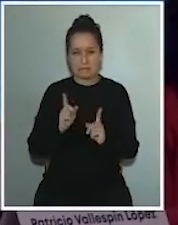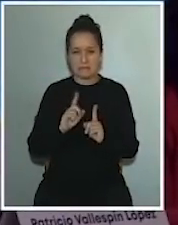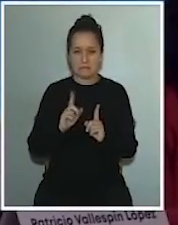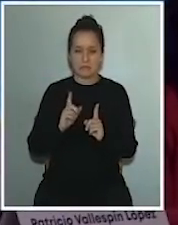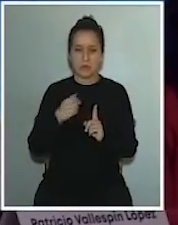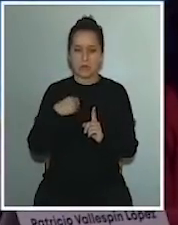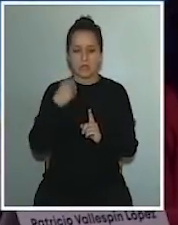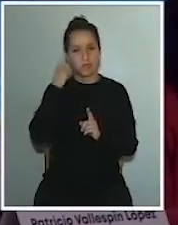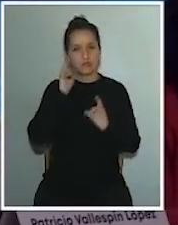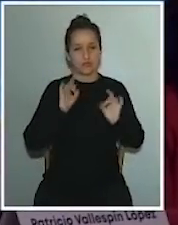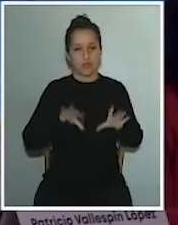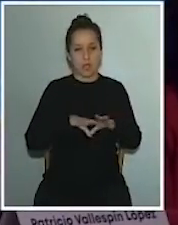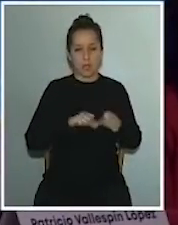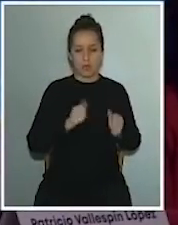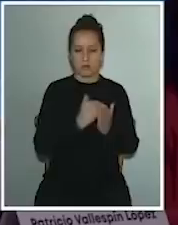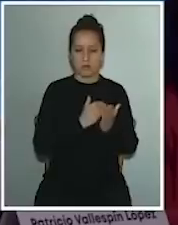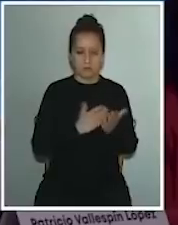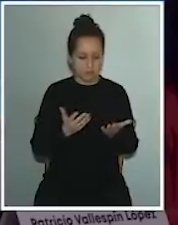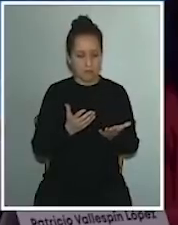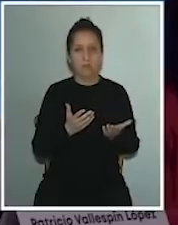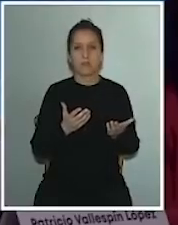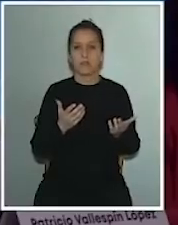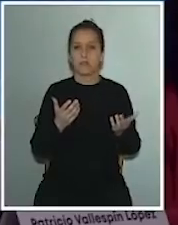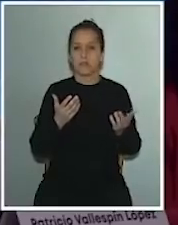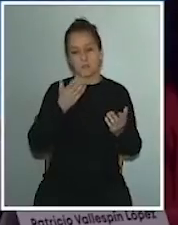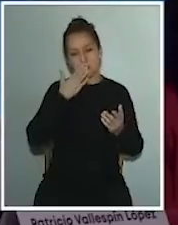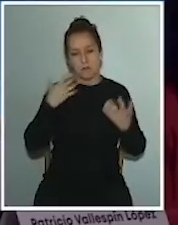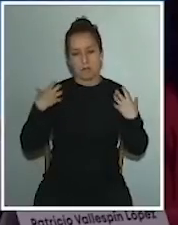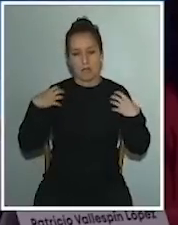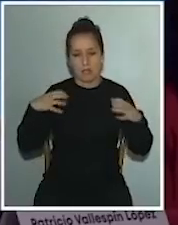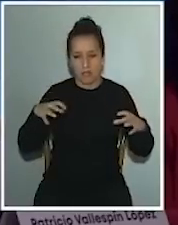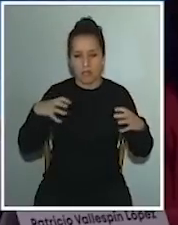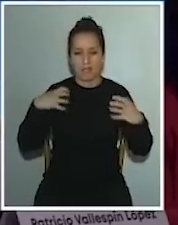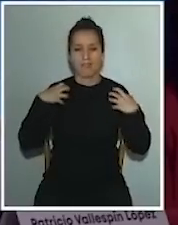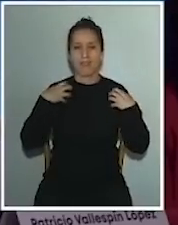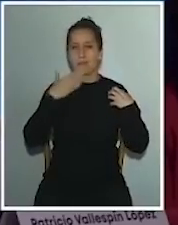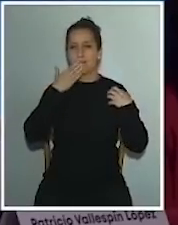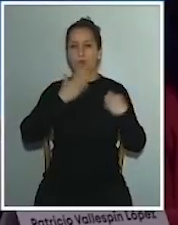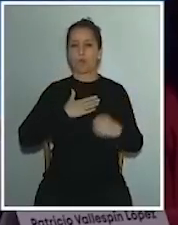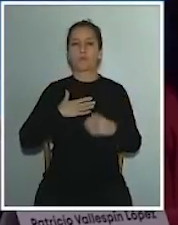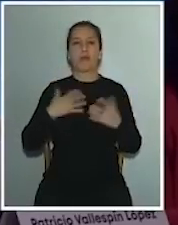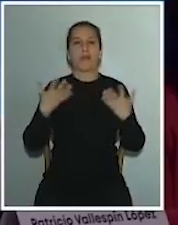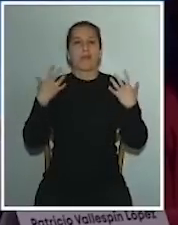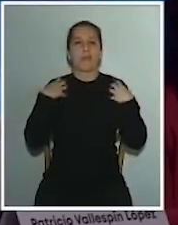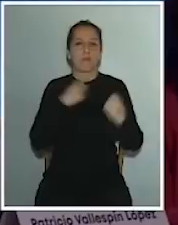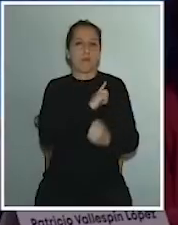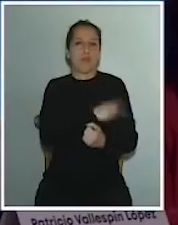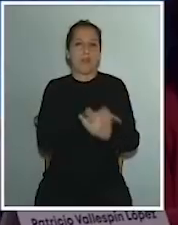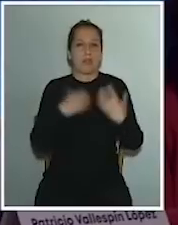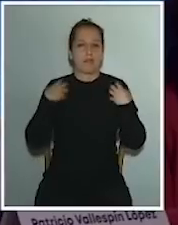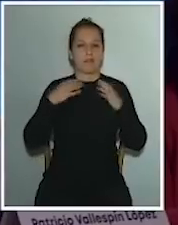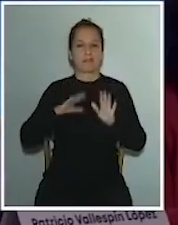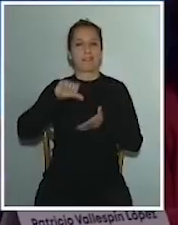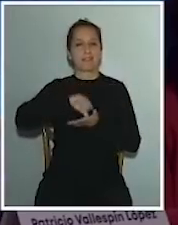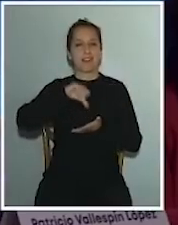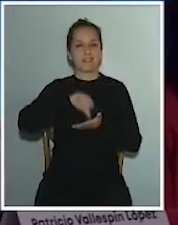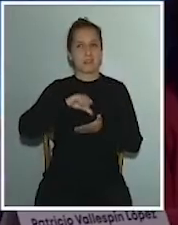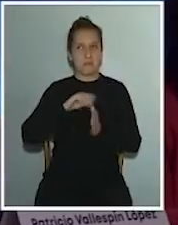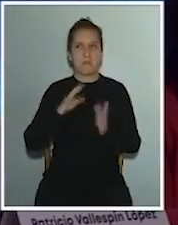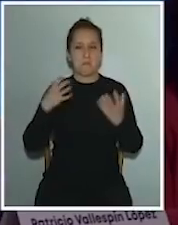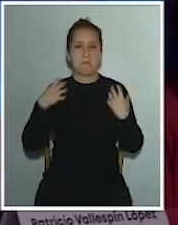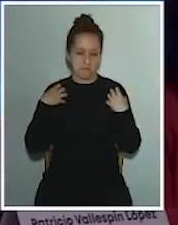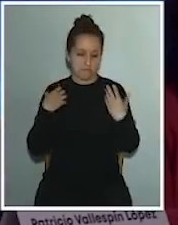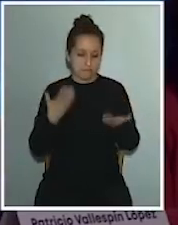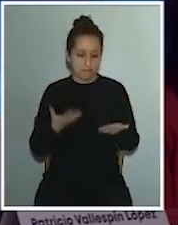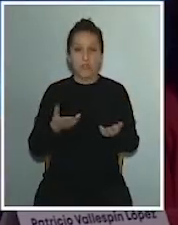de algunas atribuciones que hoy día están concentradas en el poder central nuestras miradas de futuro siempre va a estar